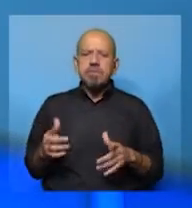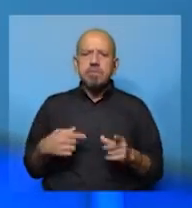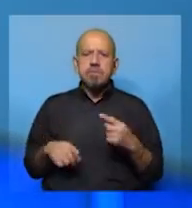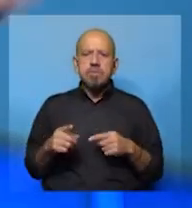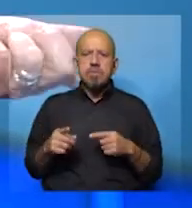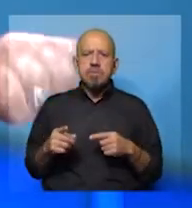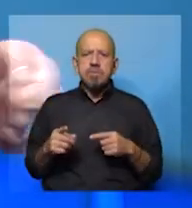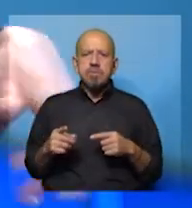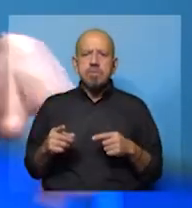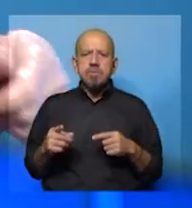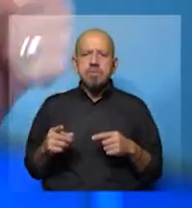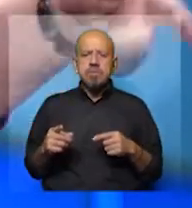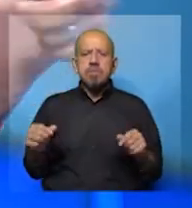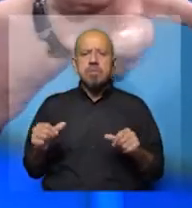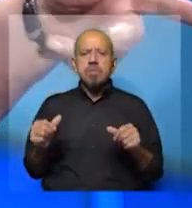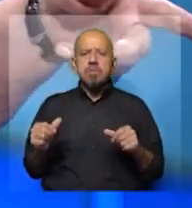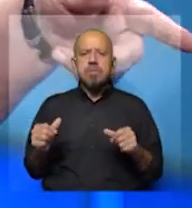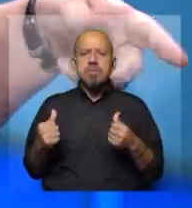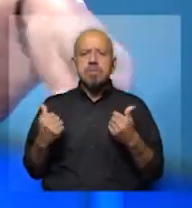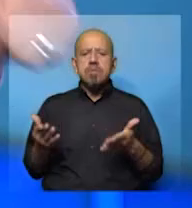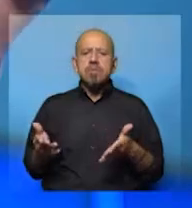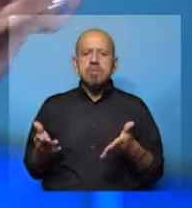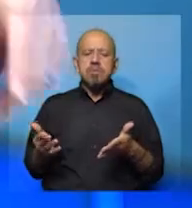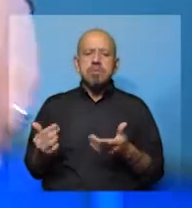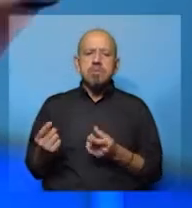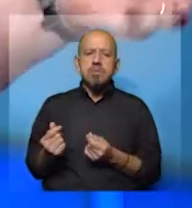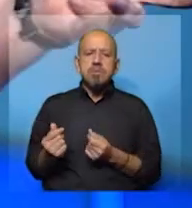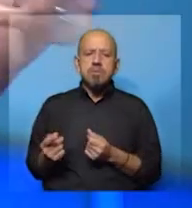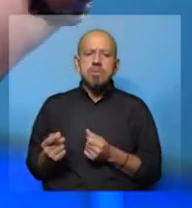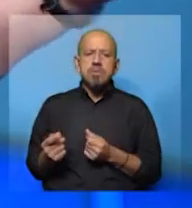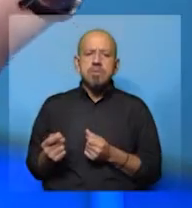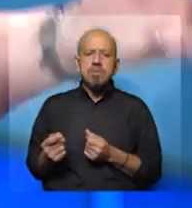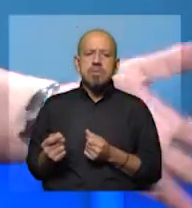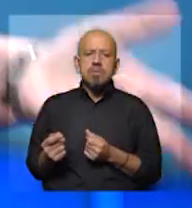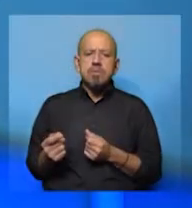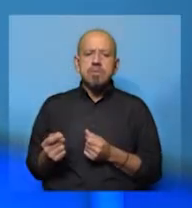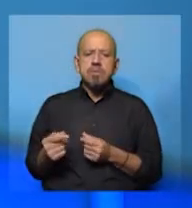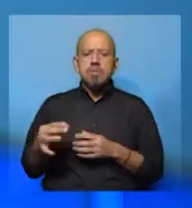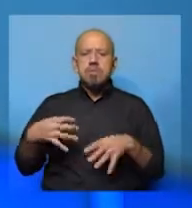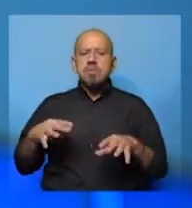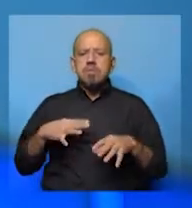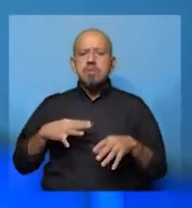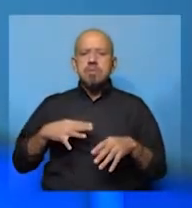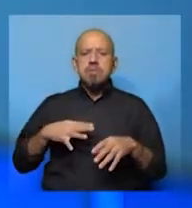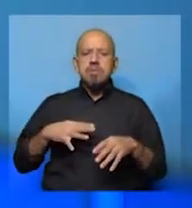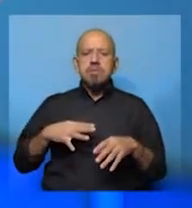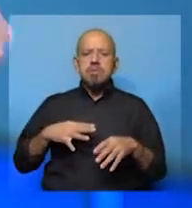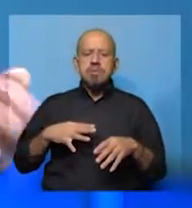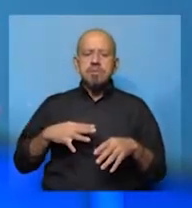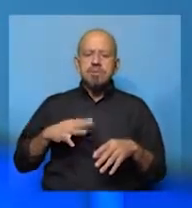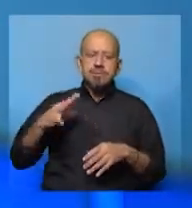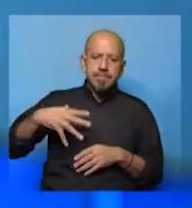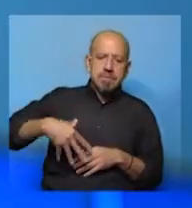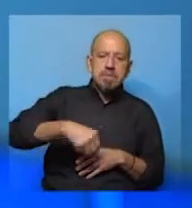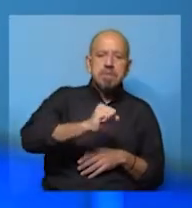tanto lo que hacían era que le daban unos pesos o el o el clasificador iba y se llevaba Esa esa